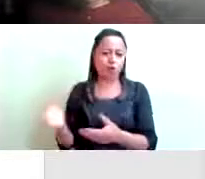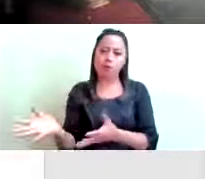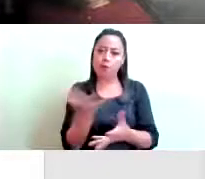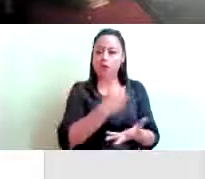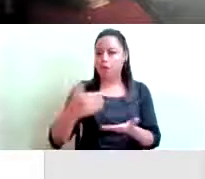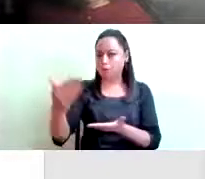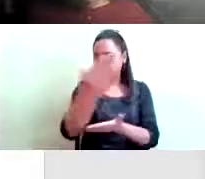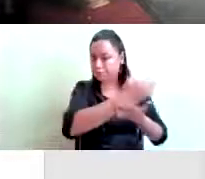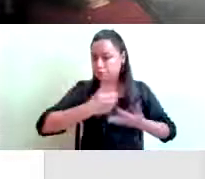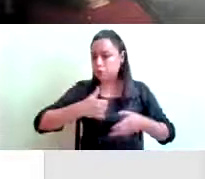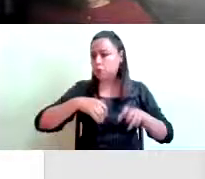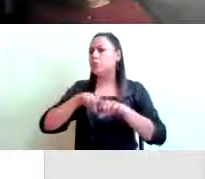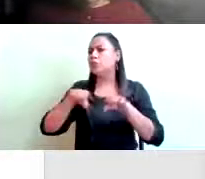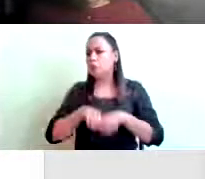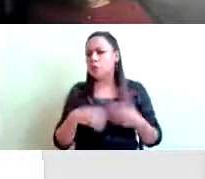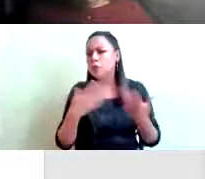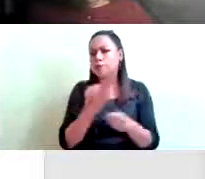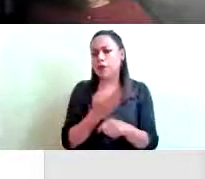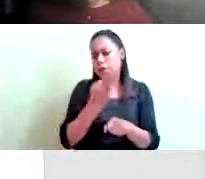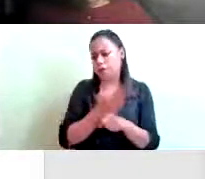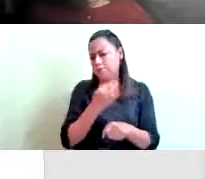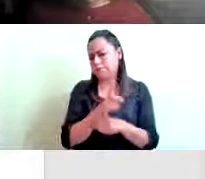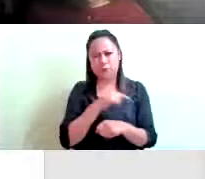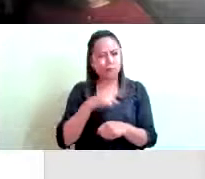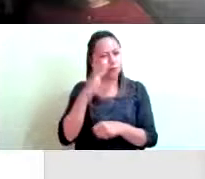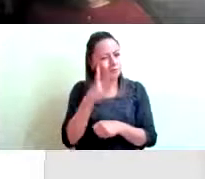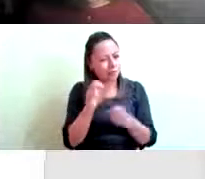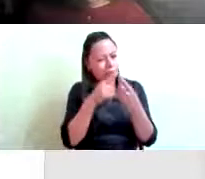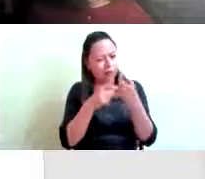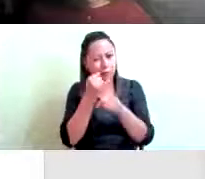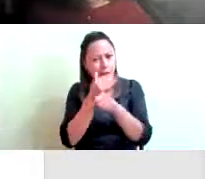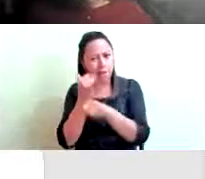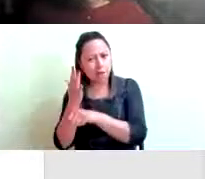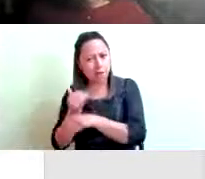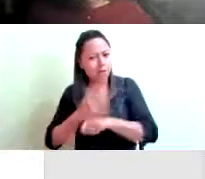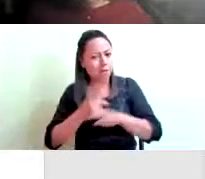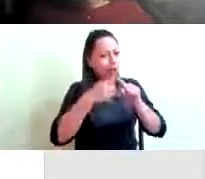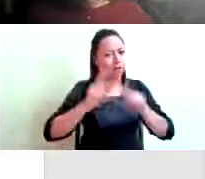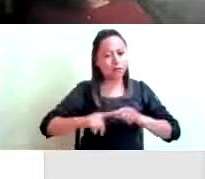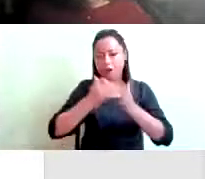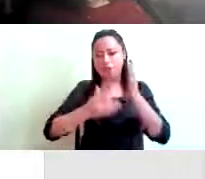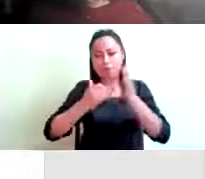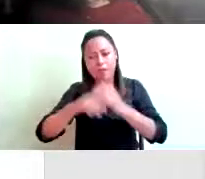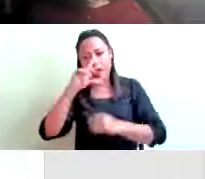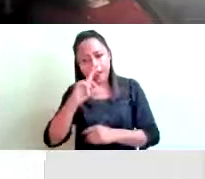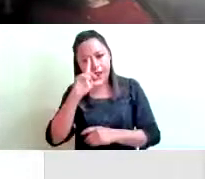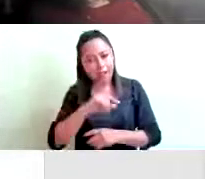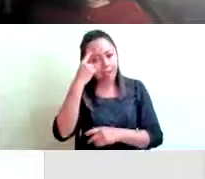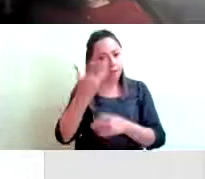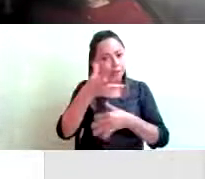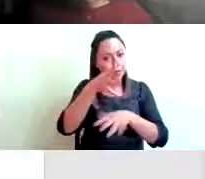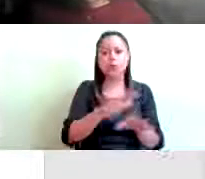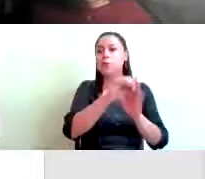vemos diversos recovecos y diversas carencias en cuanto a la implementación. Se habla, por